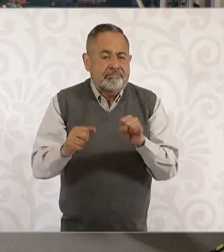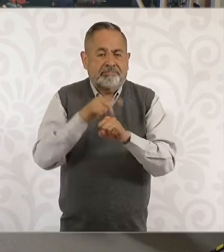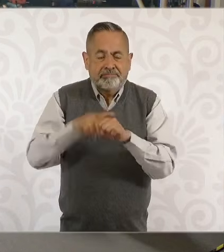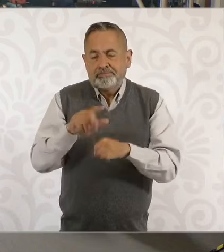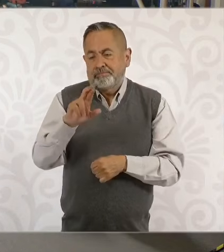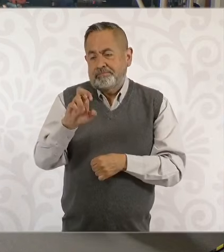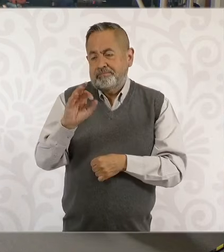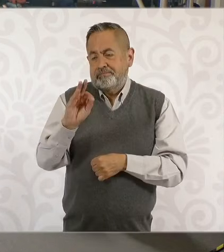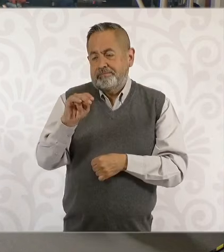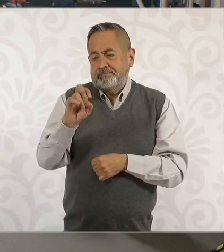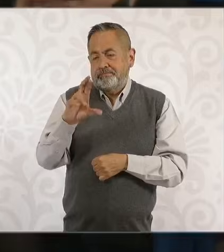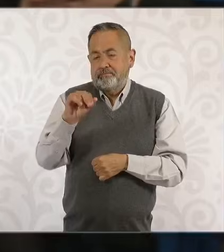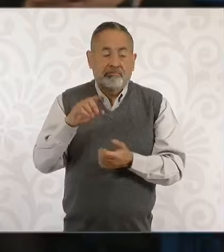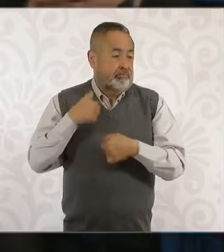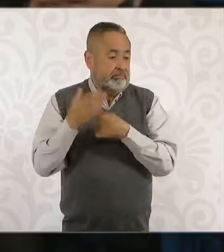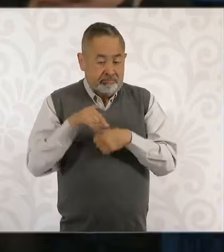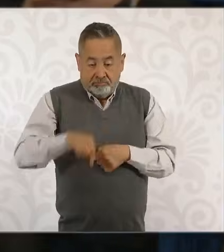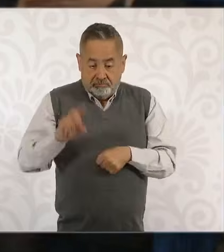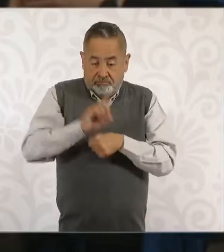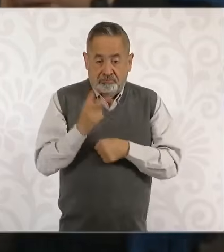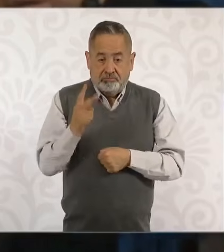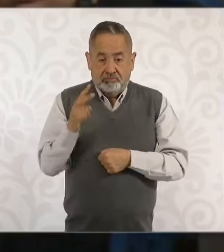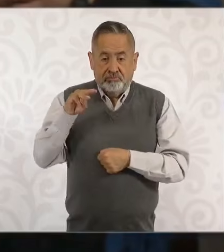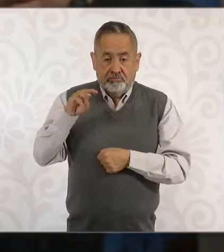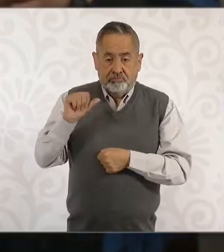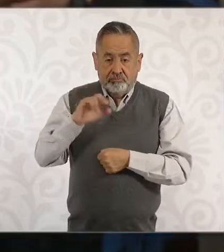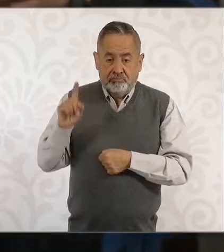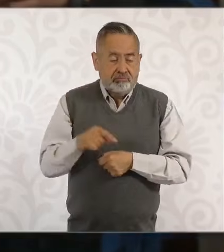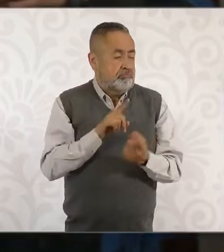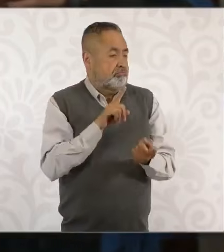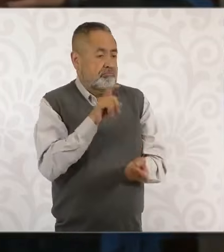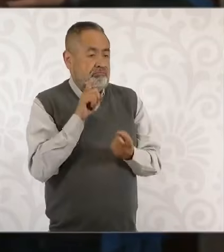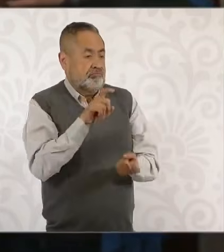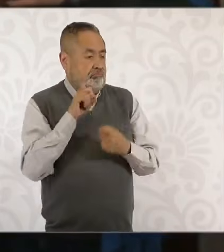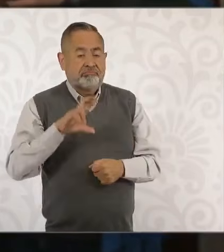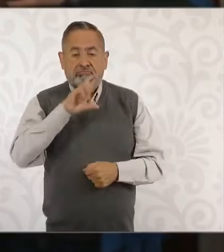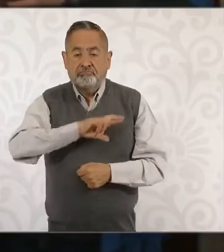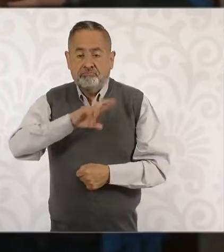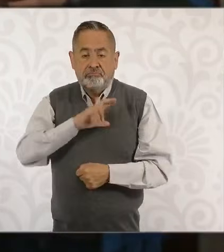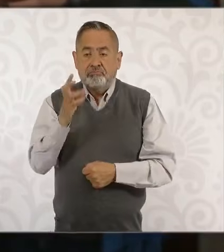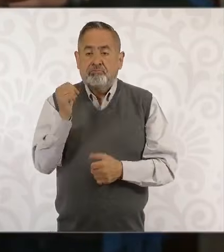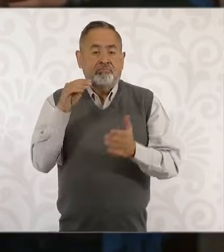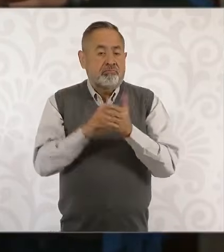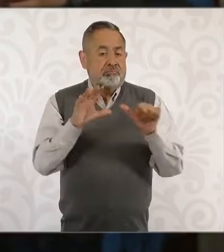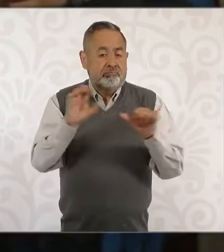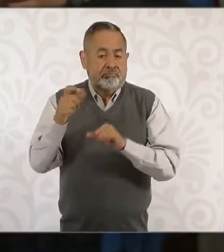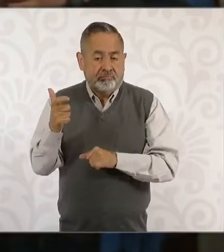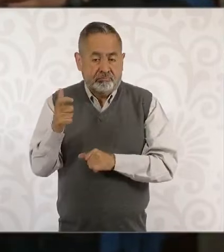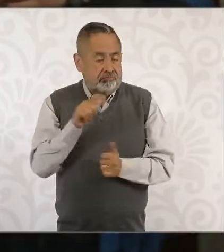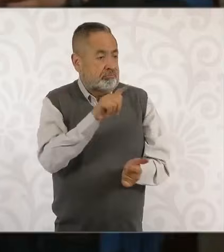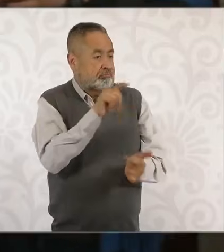que cobraría ya a partir de este día del 2 de marzo rentas de hasta 9,600 pesos